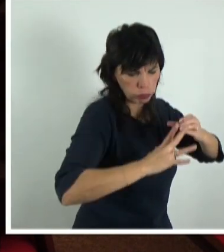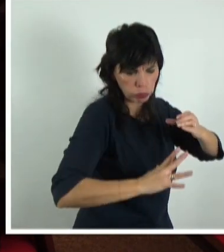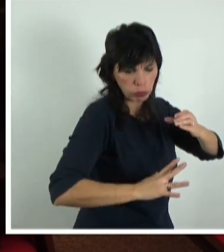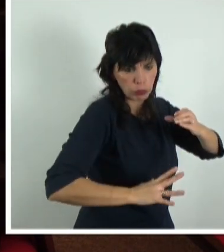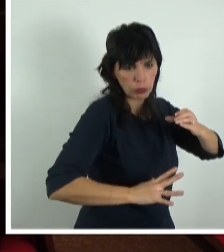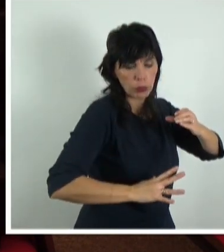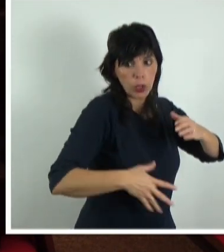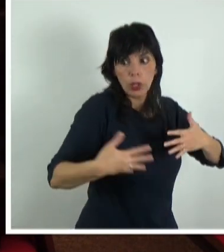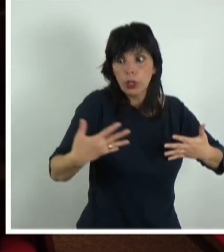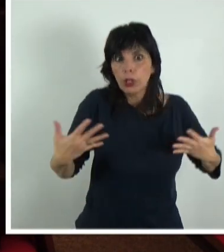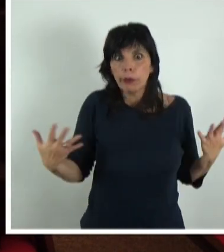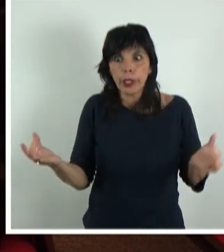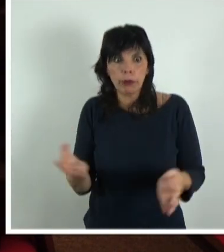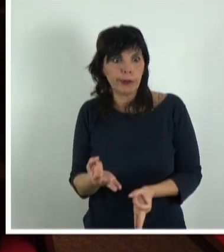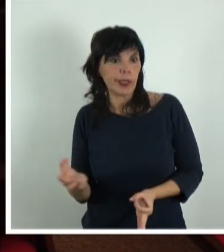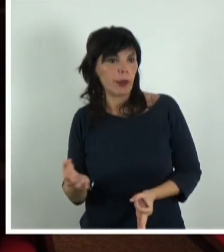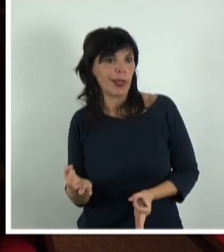pero no encontró